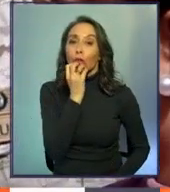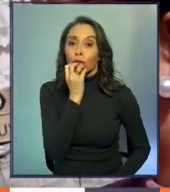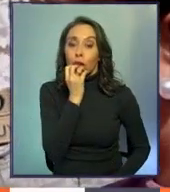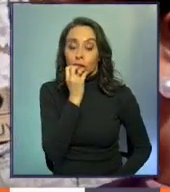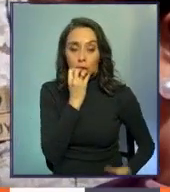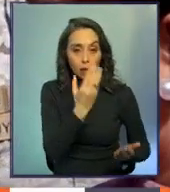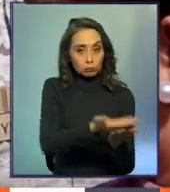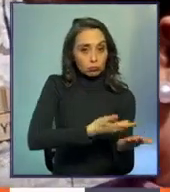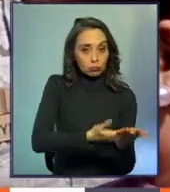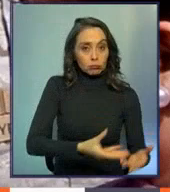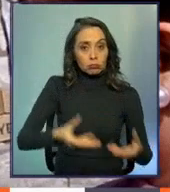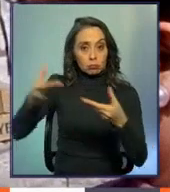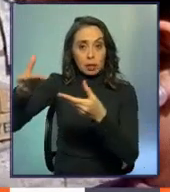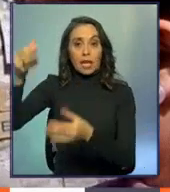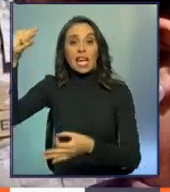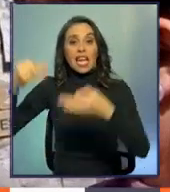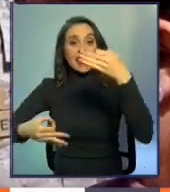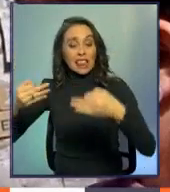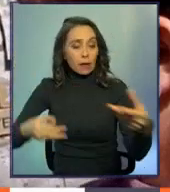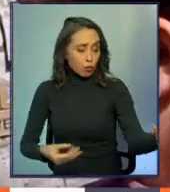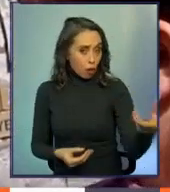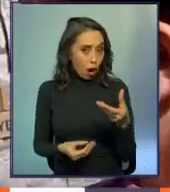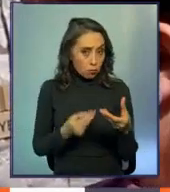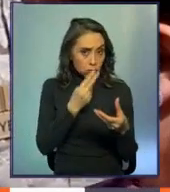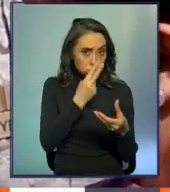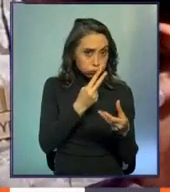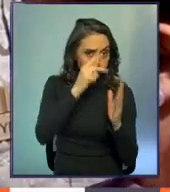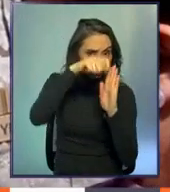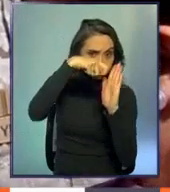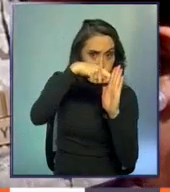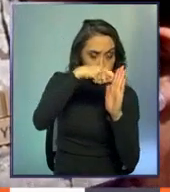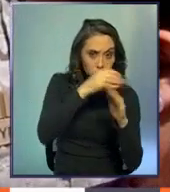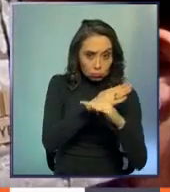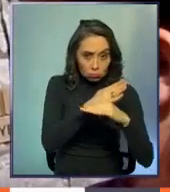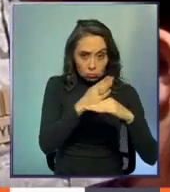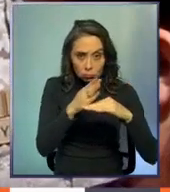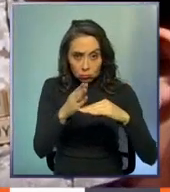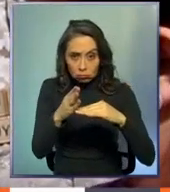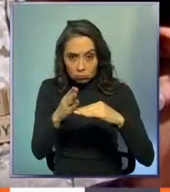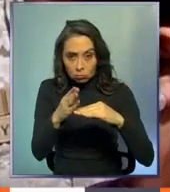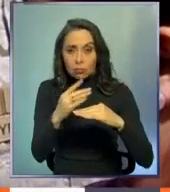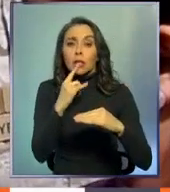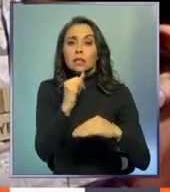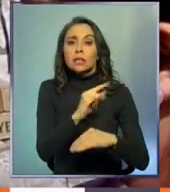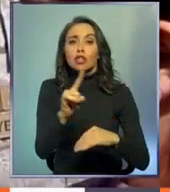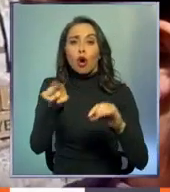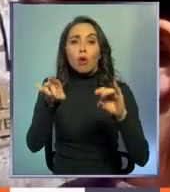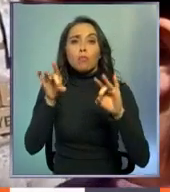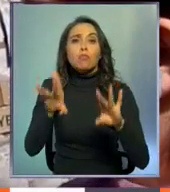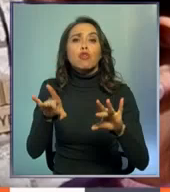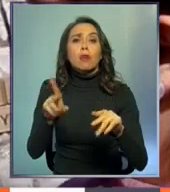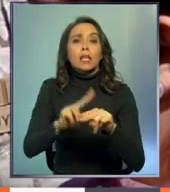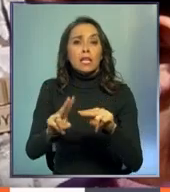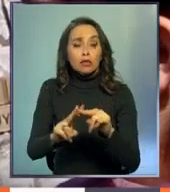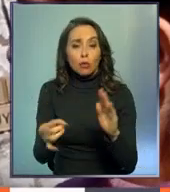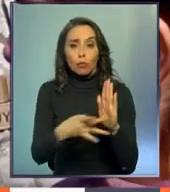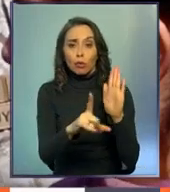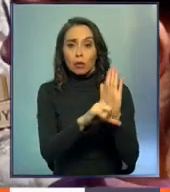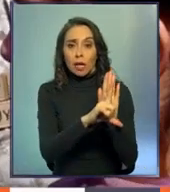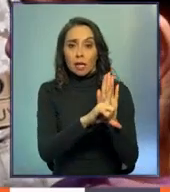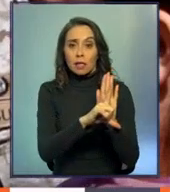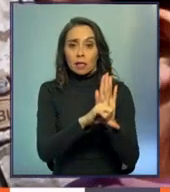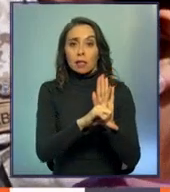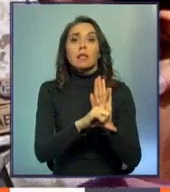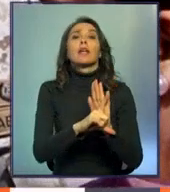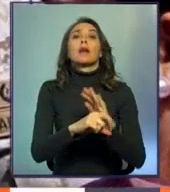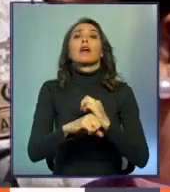de manera que este tribunal determine todos estos hechos son constitutivos de delito contra los